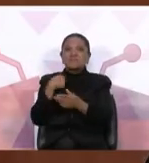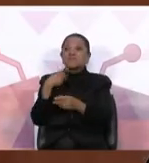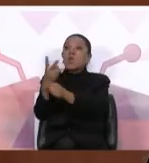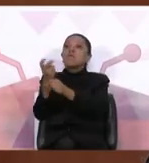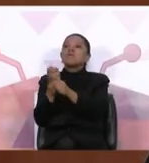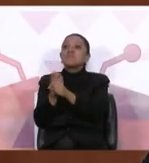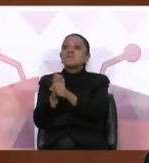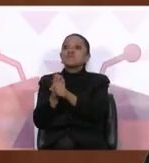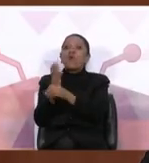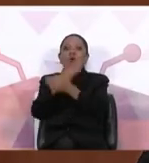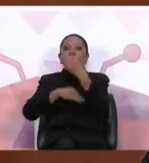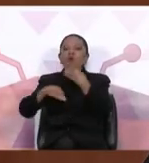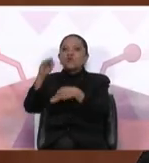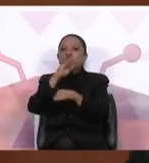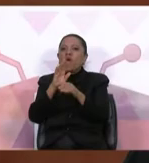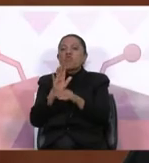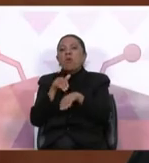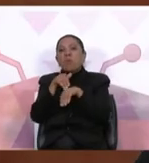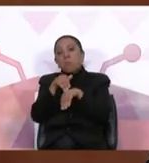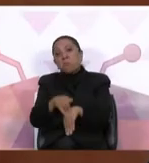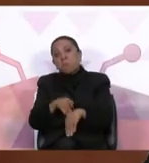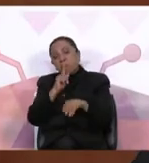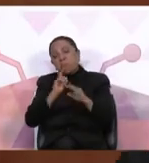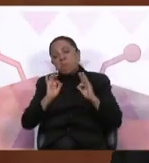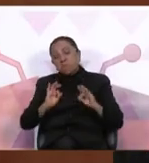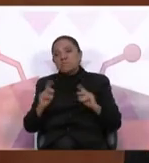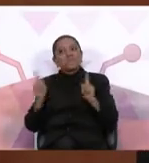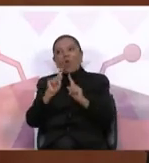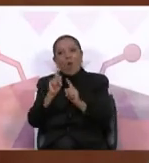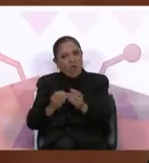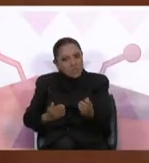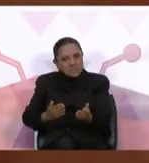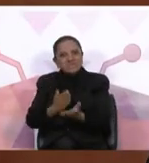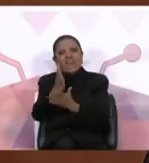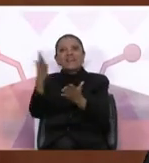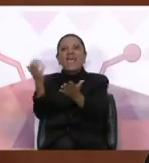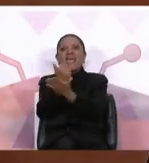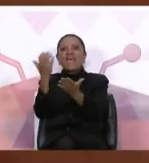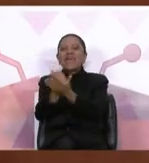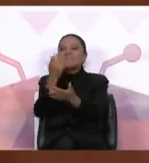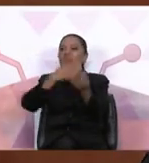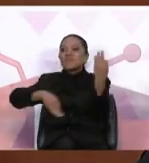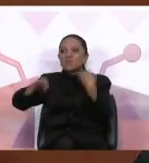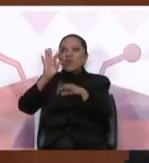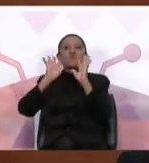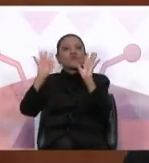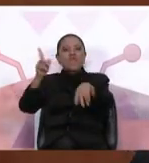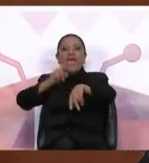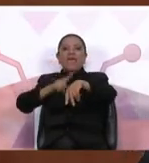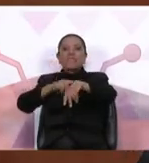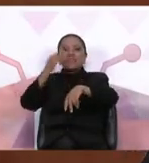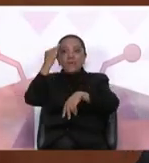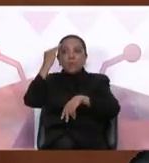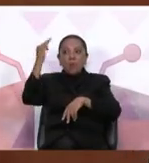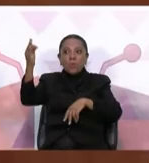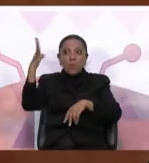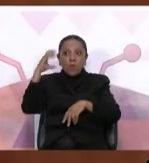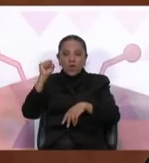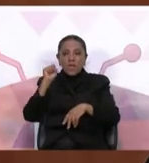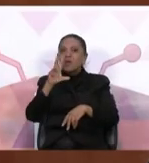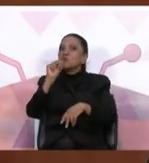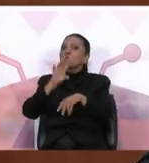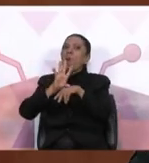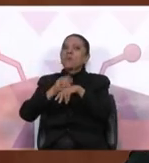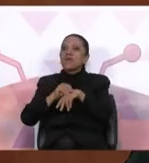siempre salgamos a ganar y ganemos todos ya es tiempo de morelos no dejes que tu voto se guíe por las